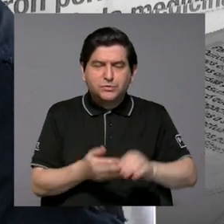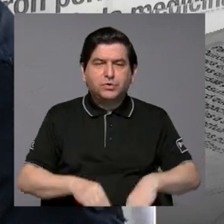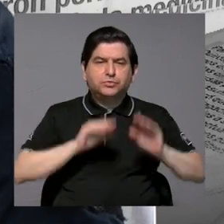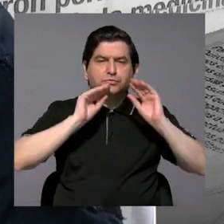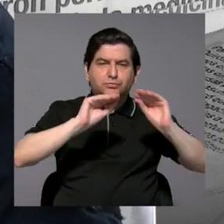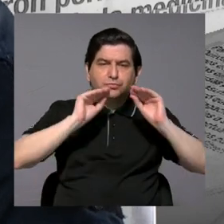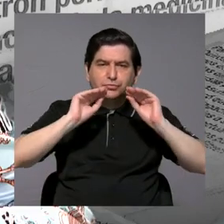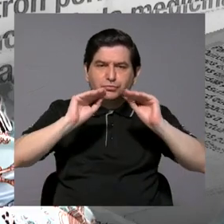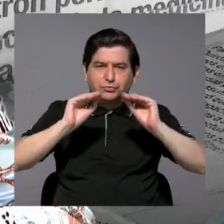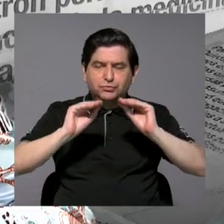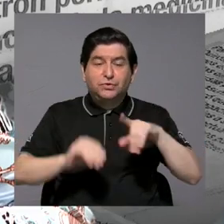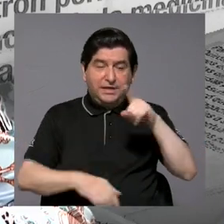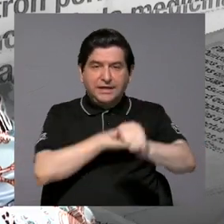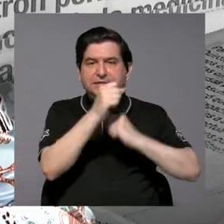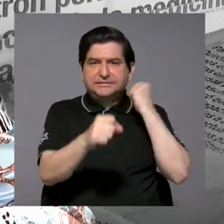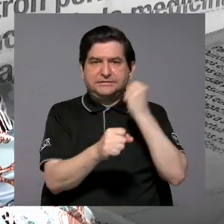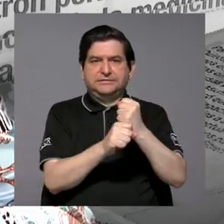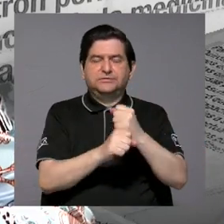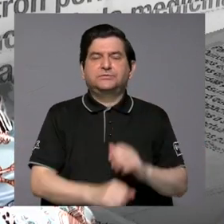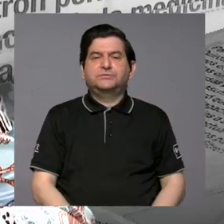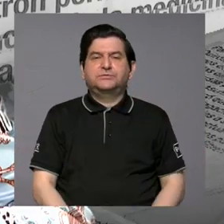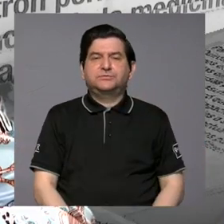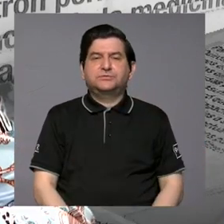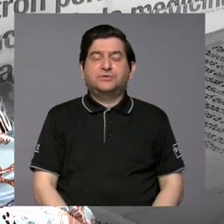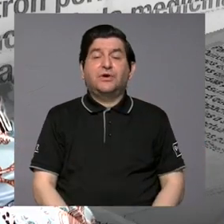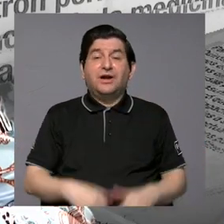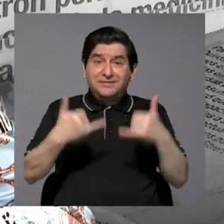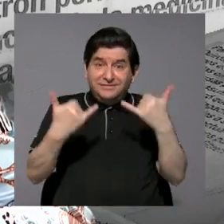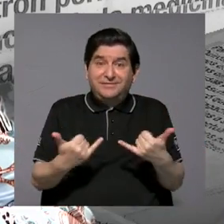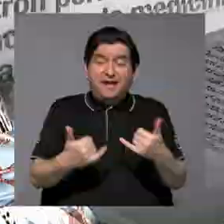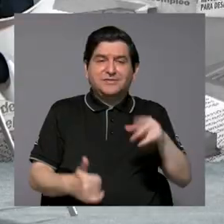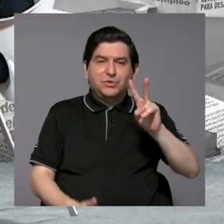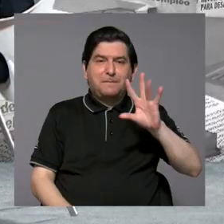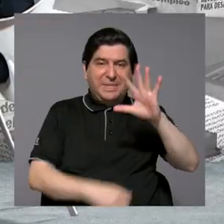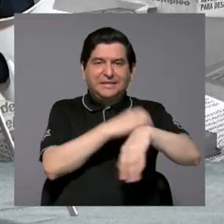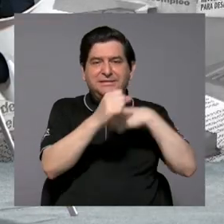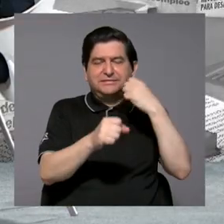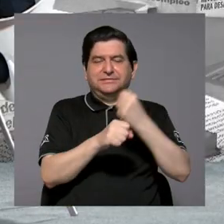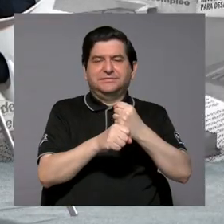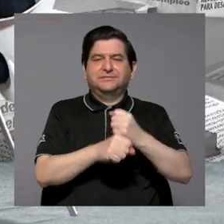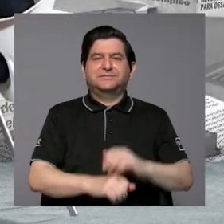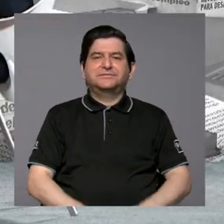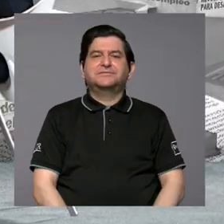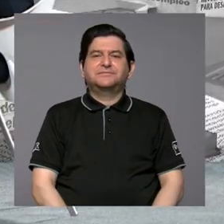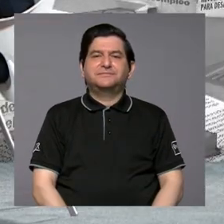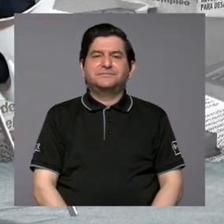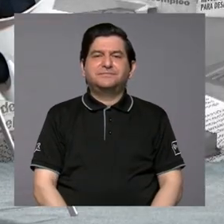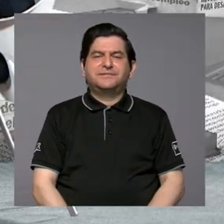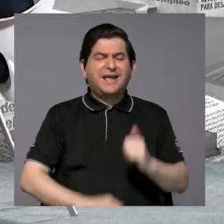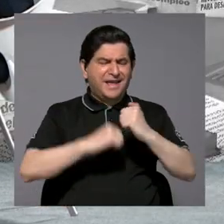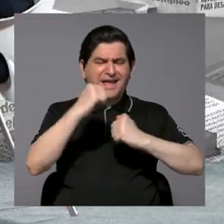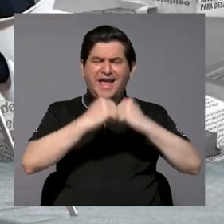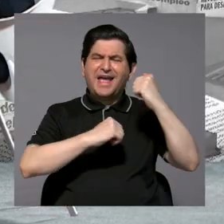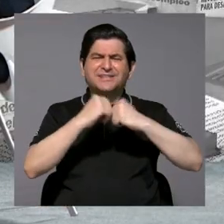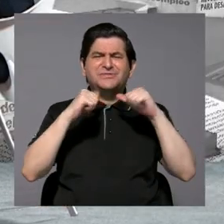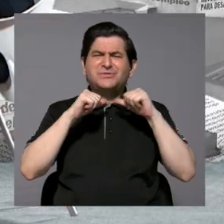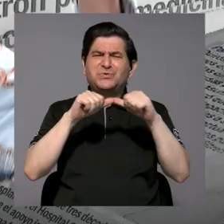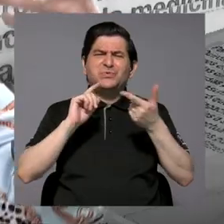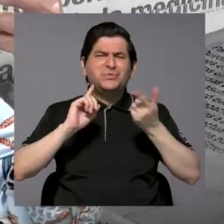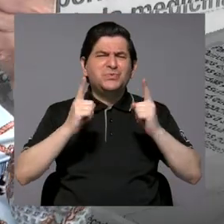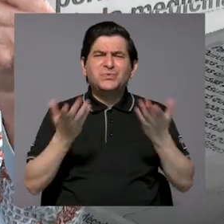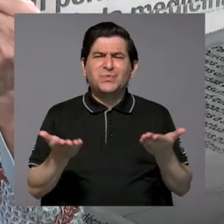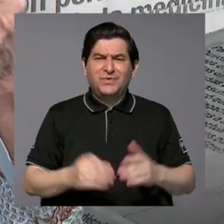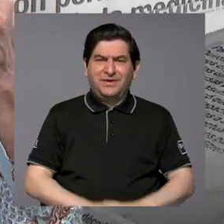a dar a partir de este año por eso estamos con el 25 aniversario eh Cuál es la estructura que sigue o sea